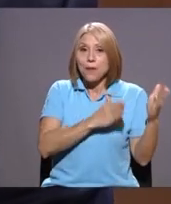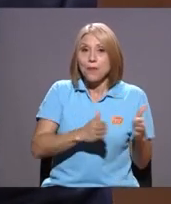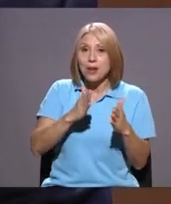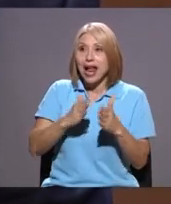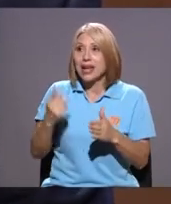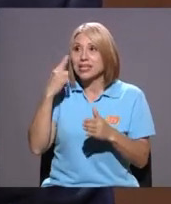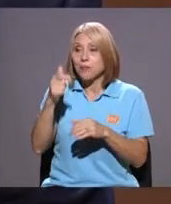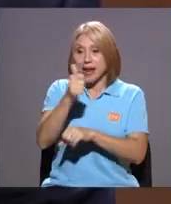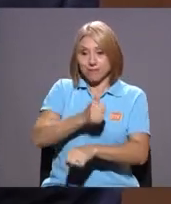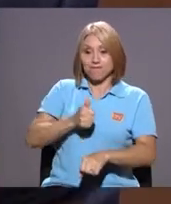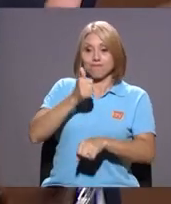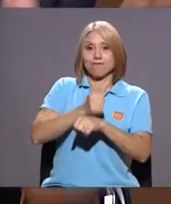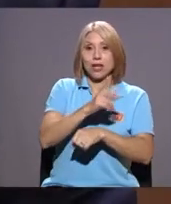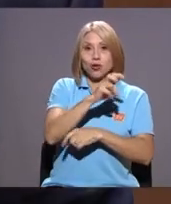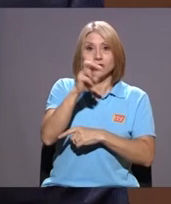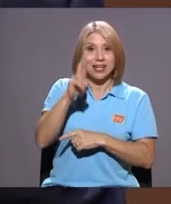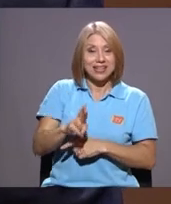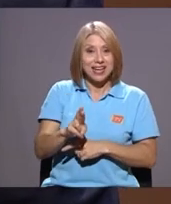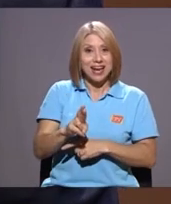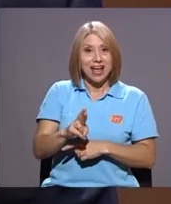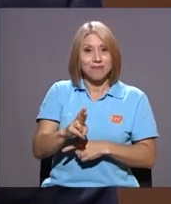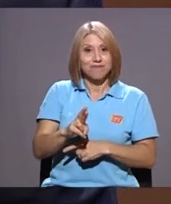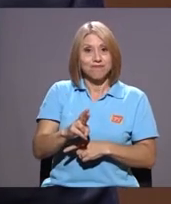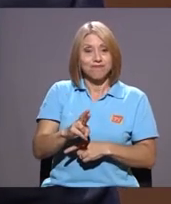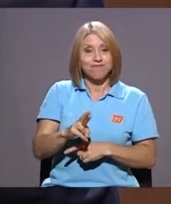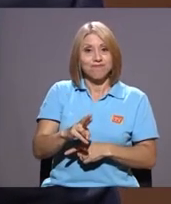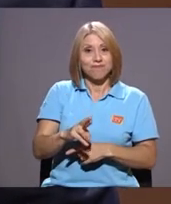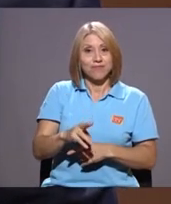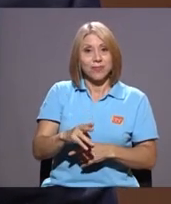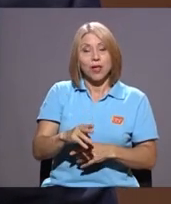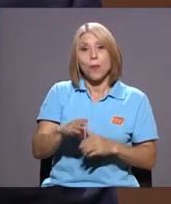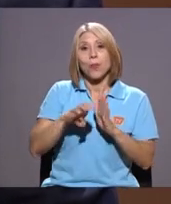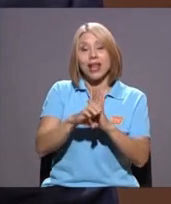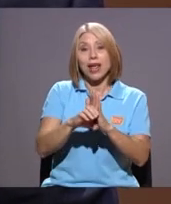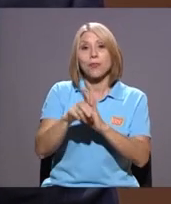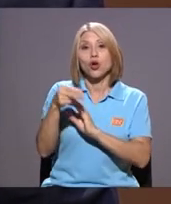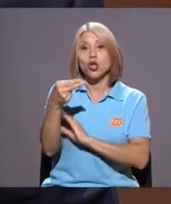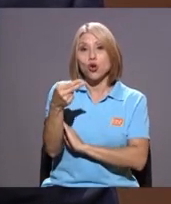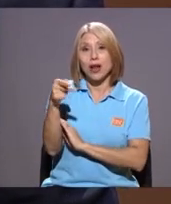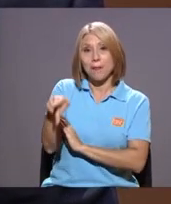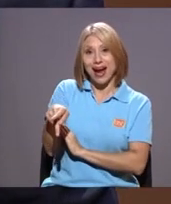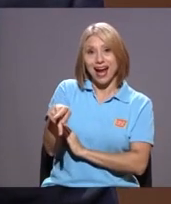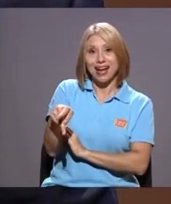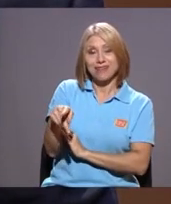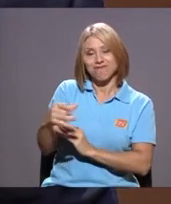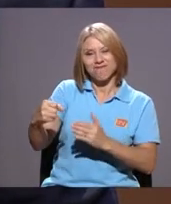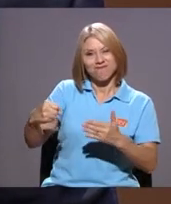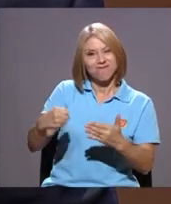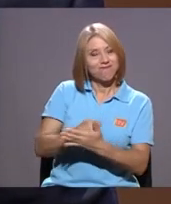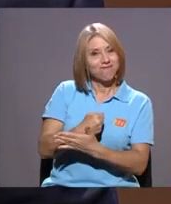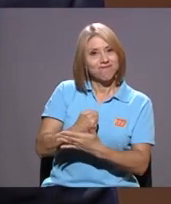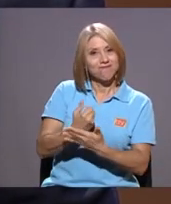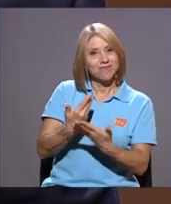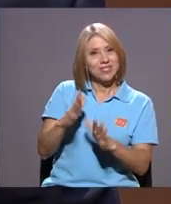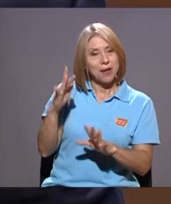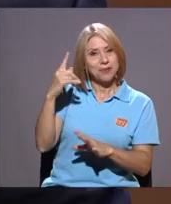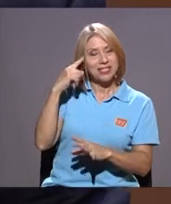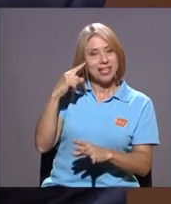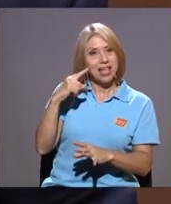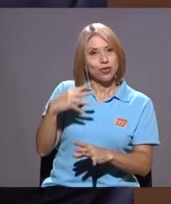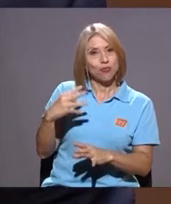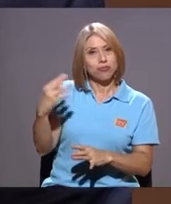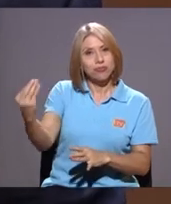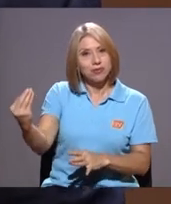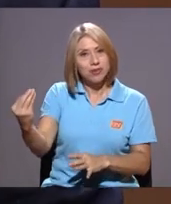en costa rica un caso específico que conozco de qué tiene acá un